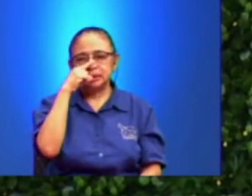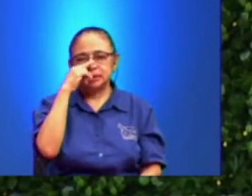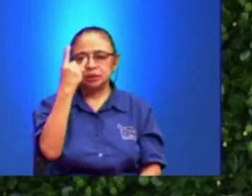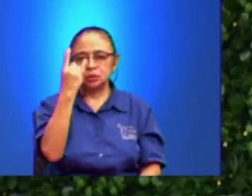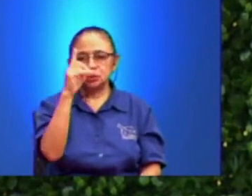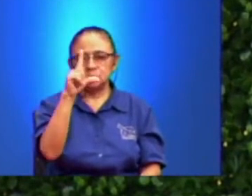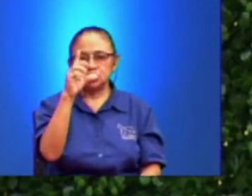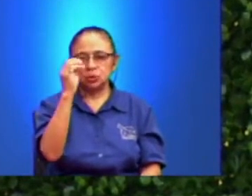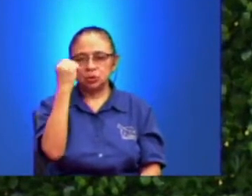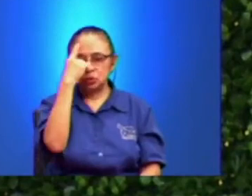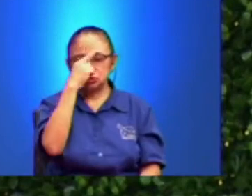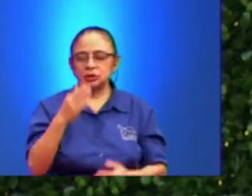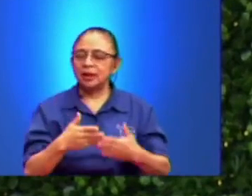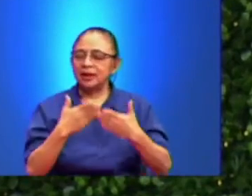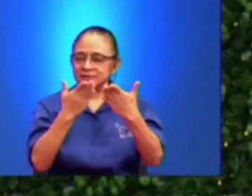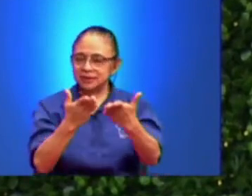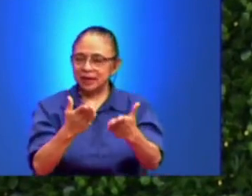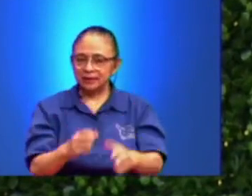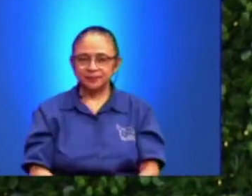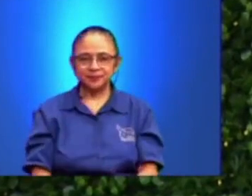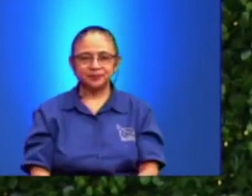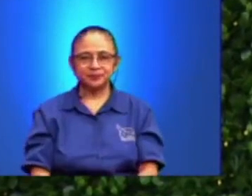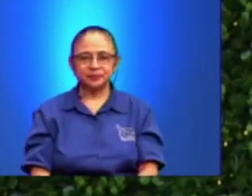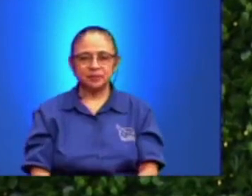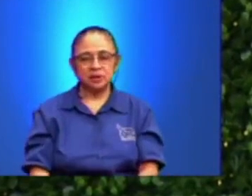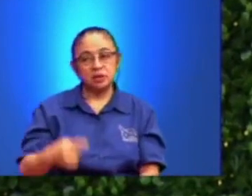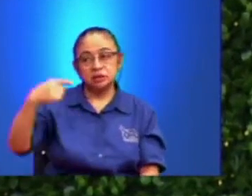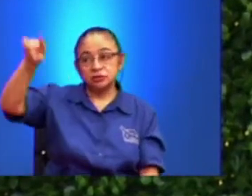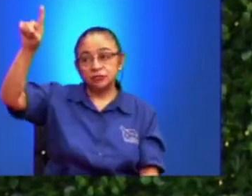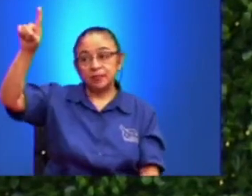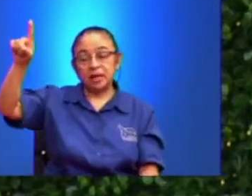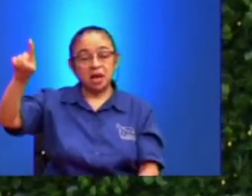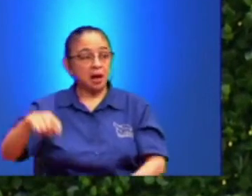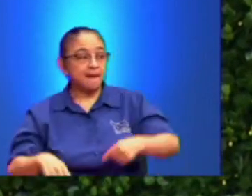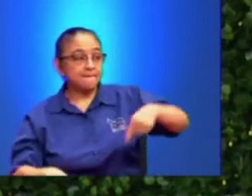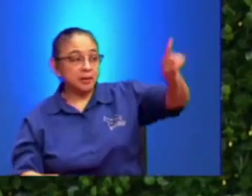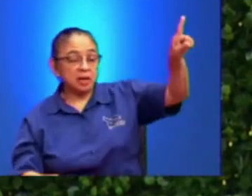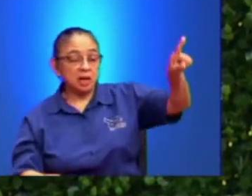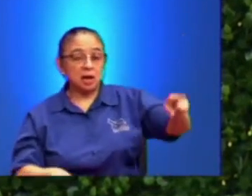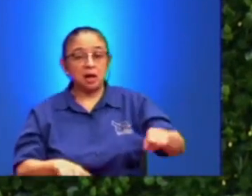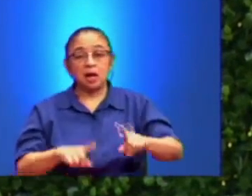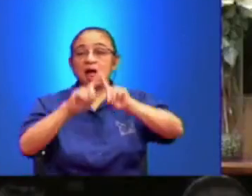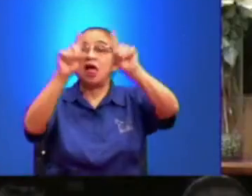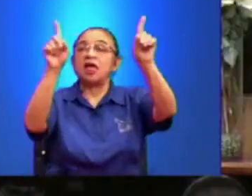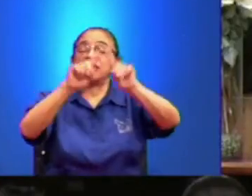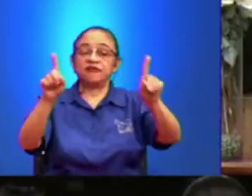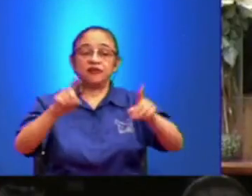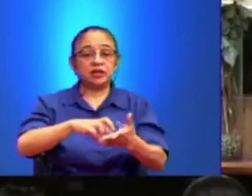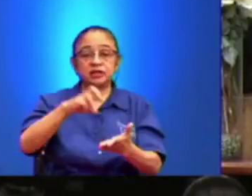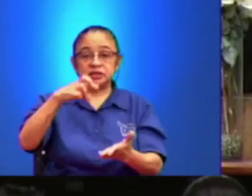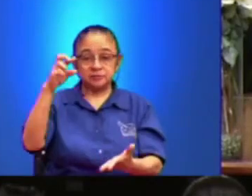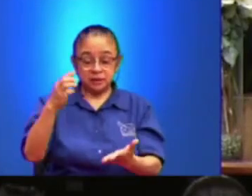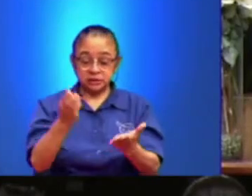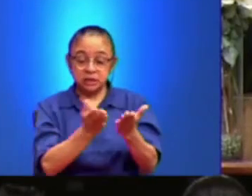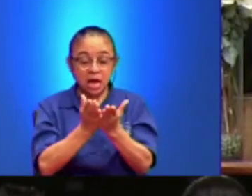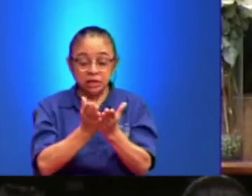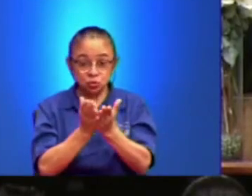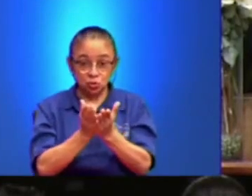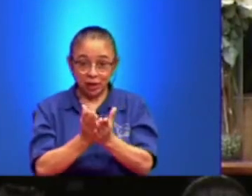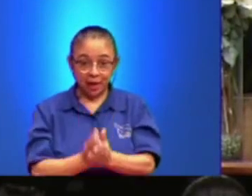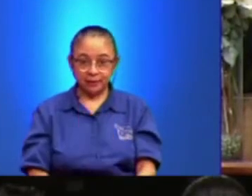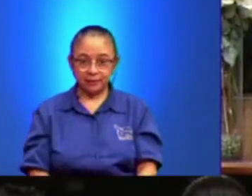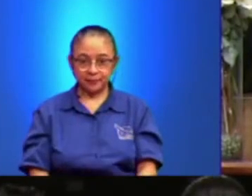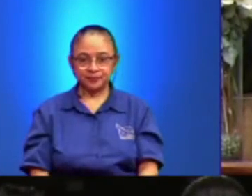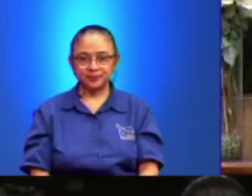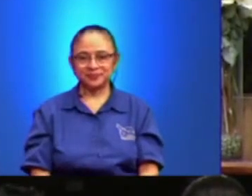su doctorado fue a estudiar a barcelona después se pasó a francia para seguir los